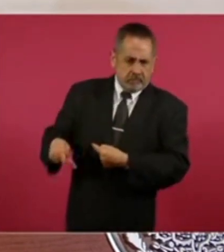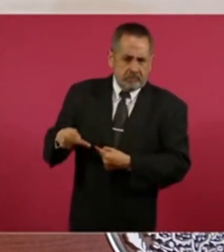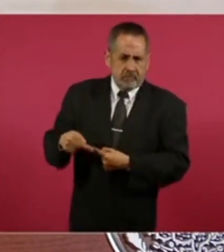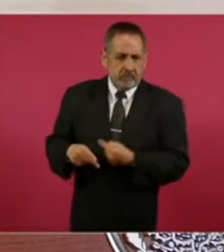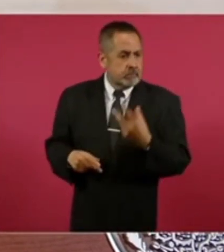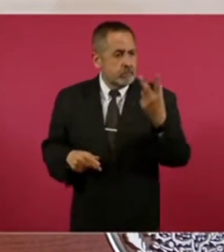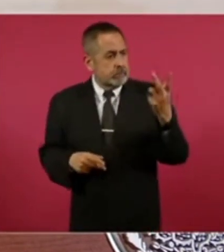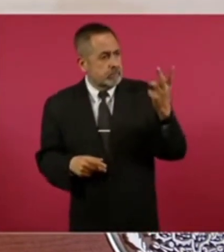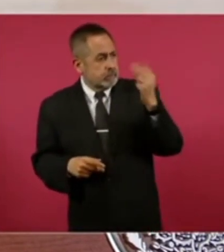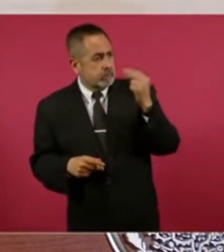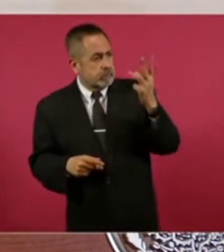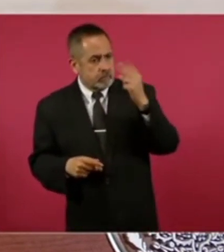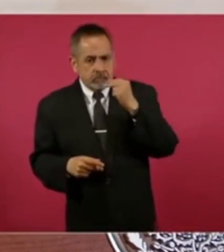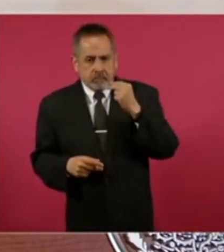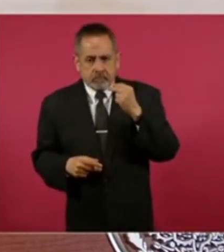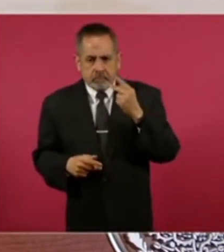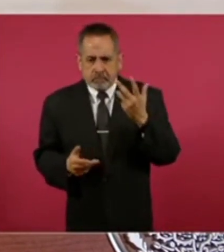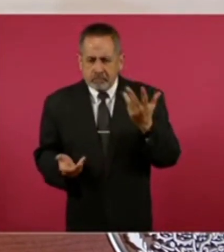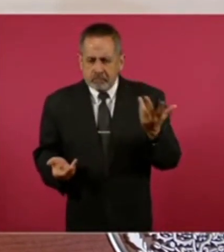No nos los autorizan,